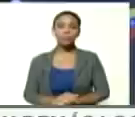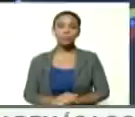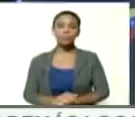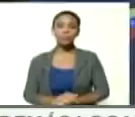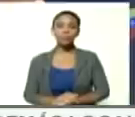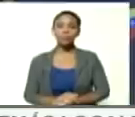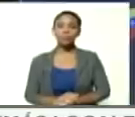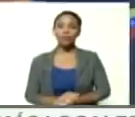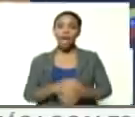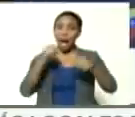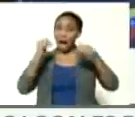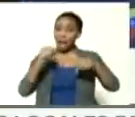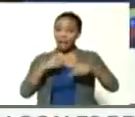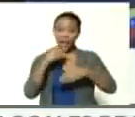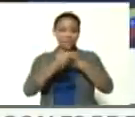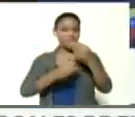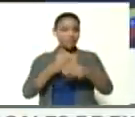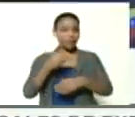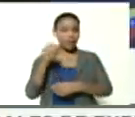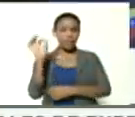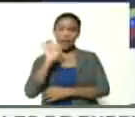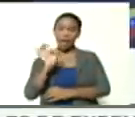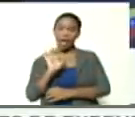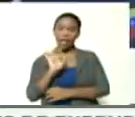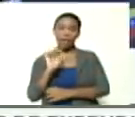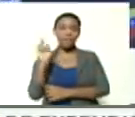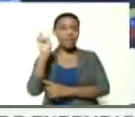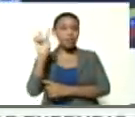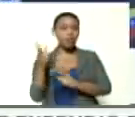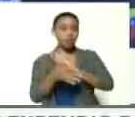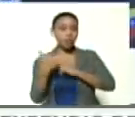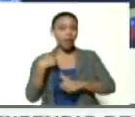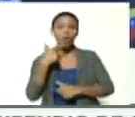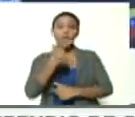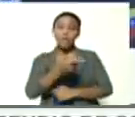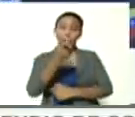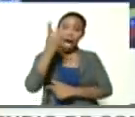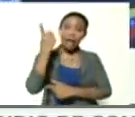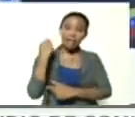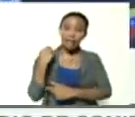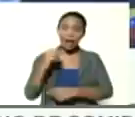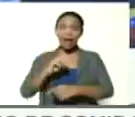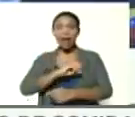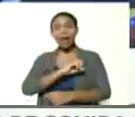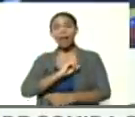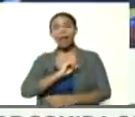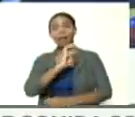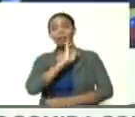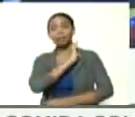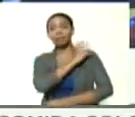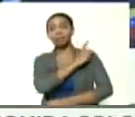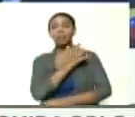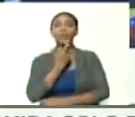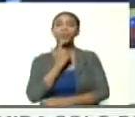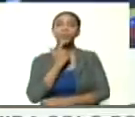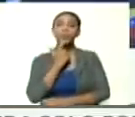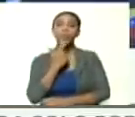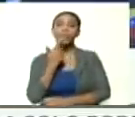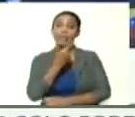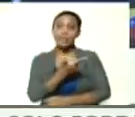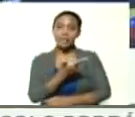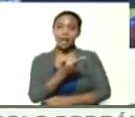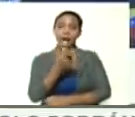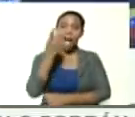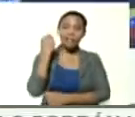No tienen nada que hacer en Venezuela. Y ya lo decía ayer el general en jefe, Vladimir Padrino López.